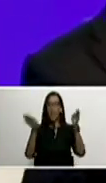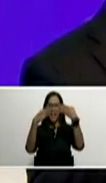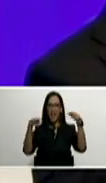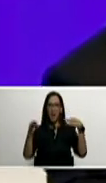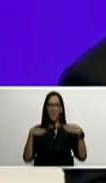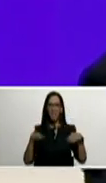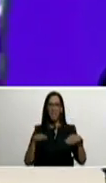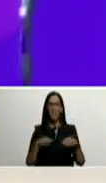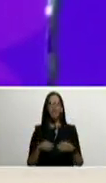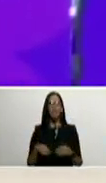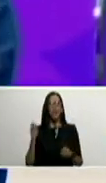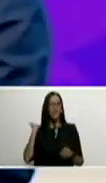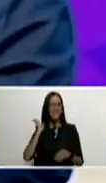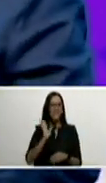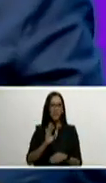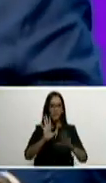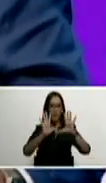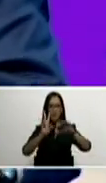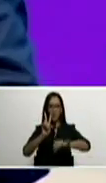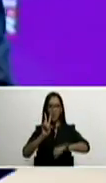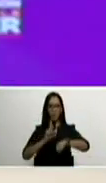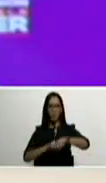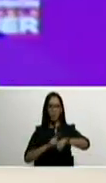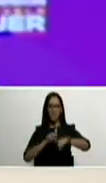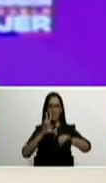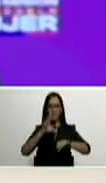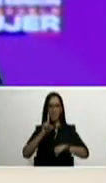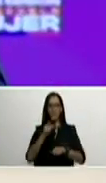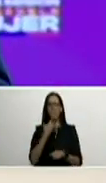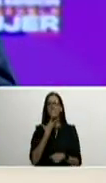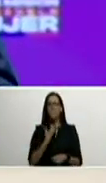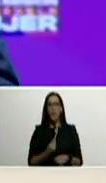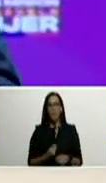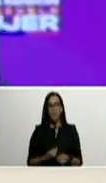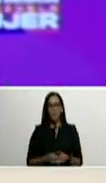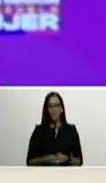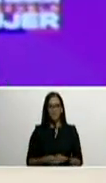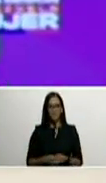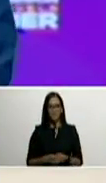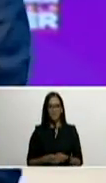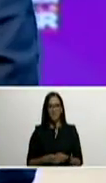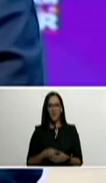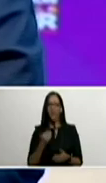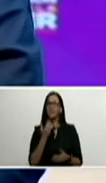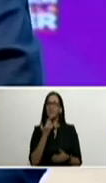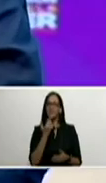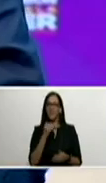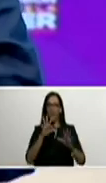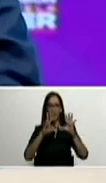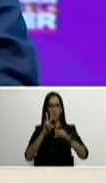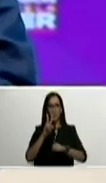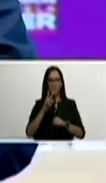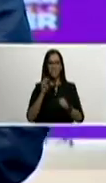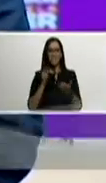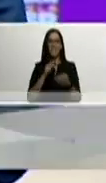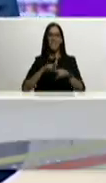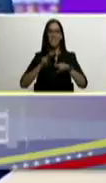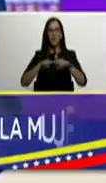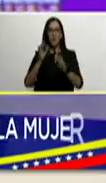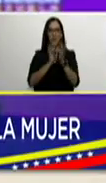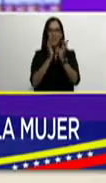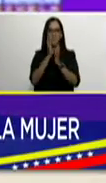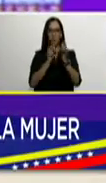Navidades. Cuando se acercan las 12, el 31 de diciembre. Cuando se acercan las 12 y llega el Niño Jesús,